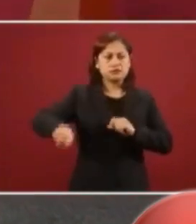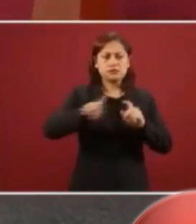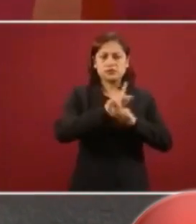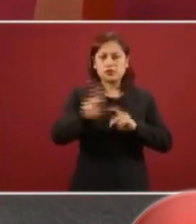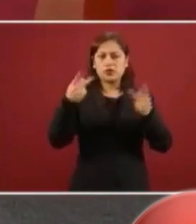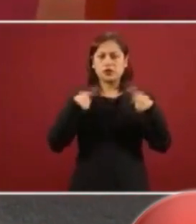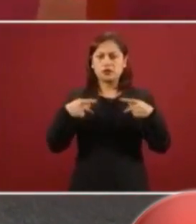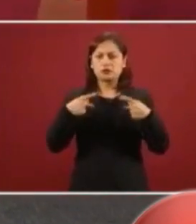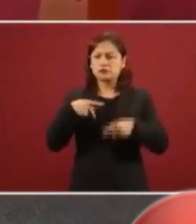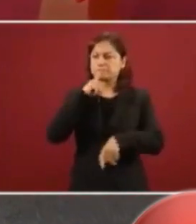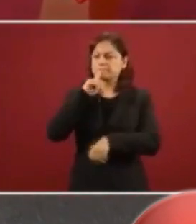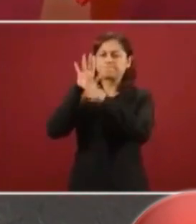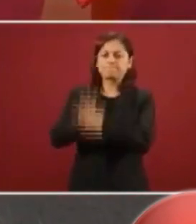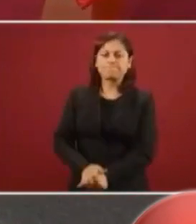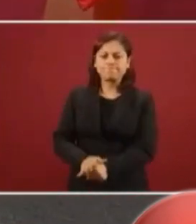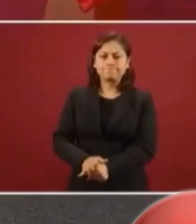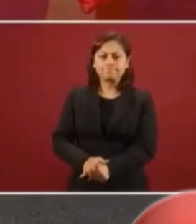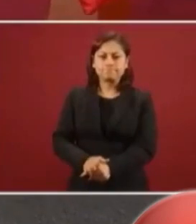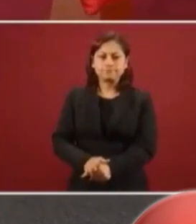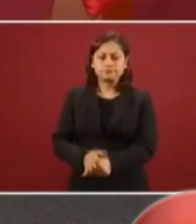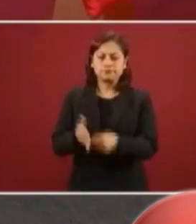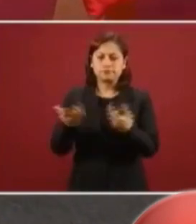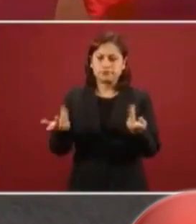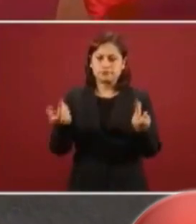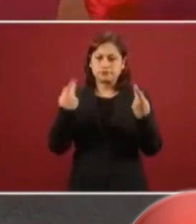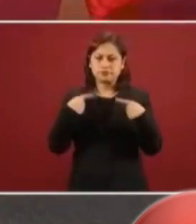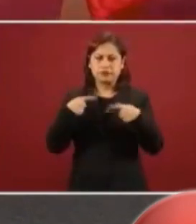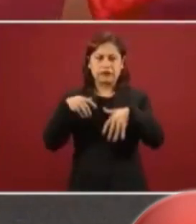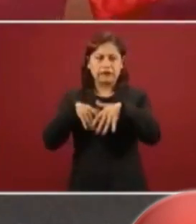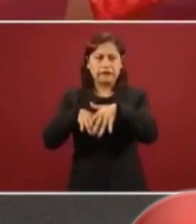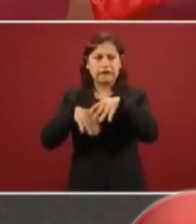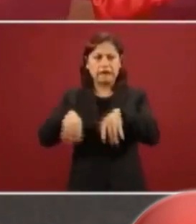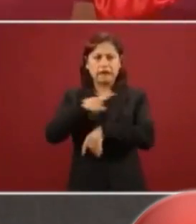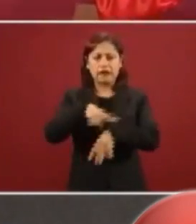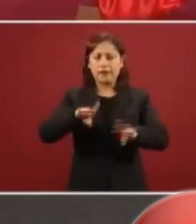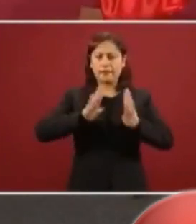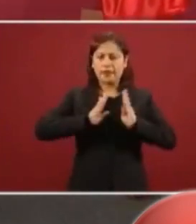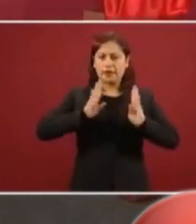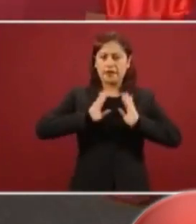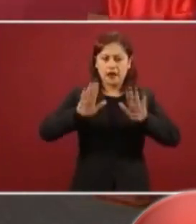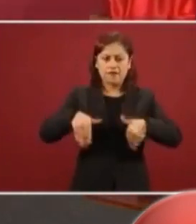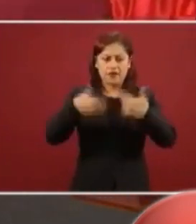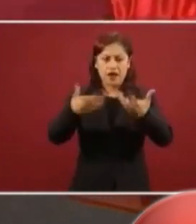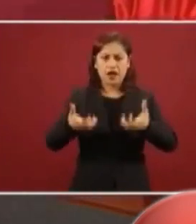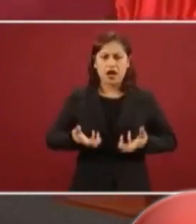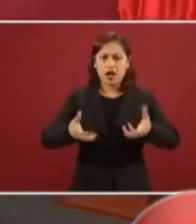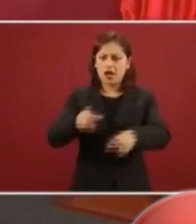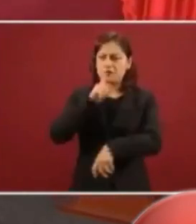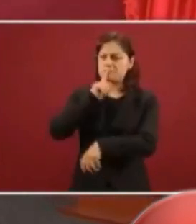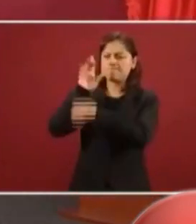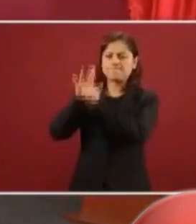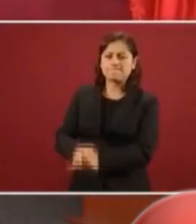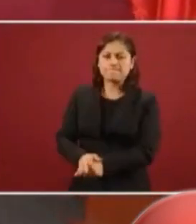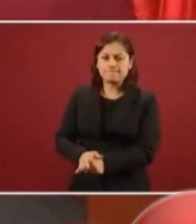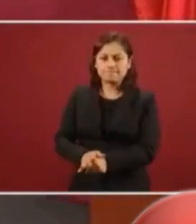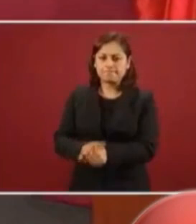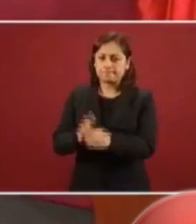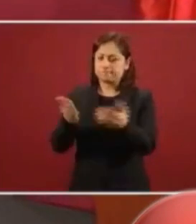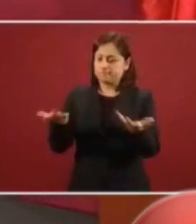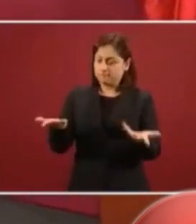a los ciudadanos bueno así como chiste en esas